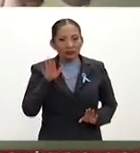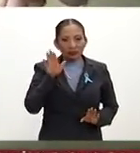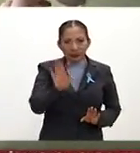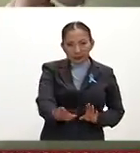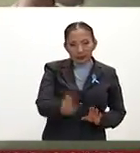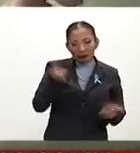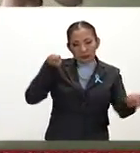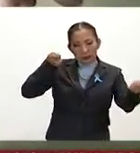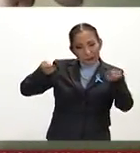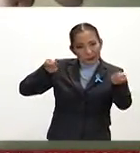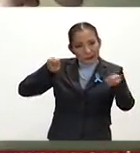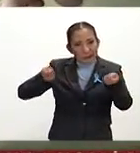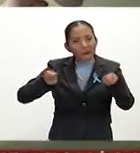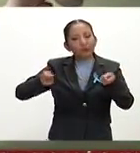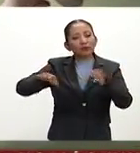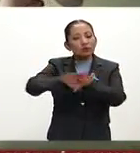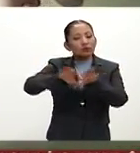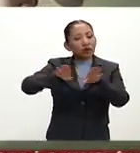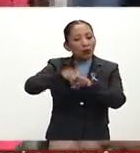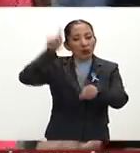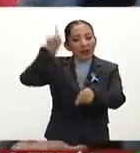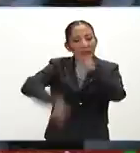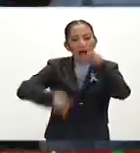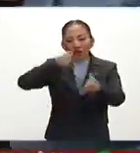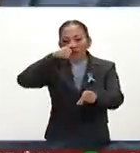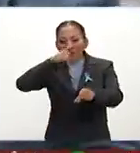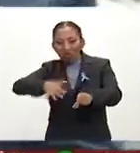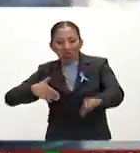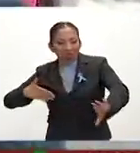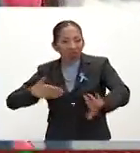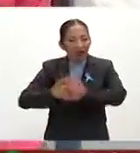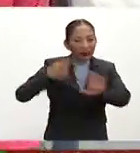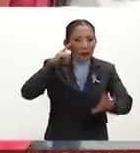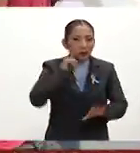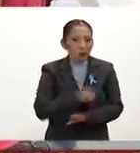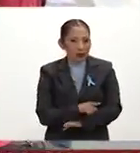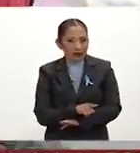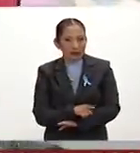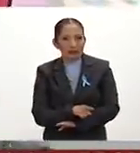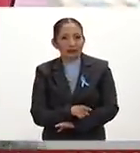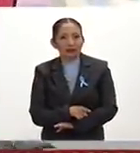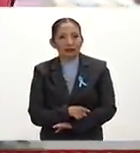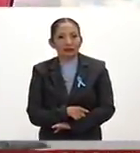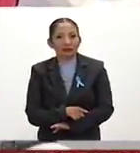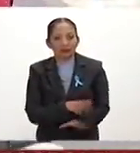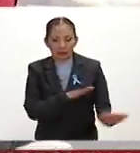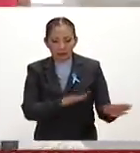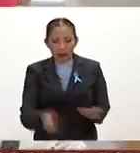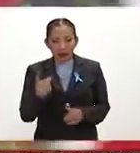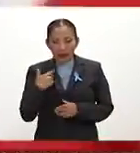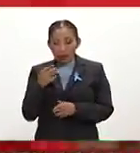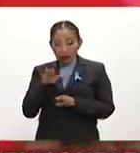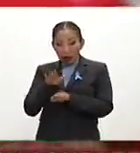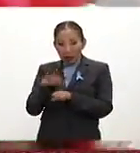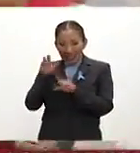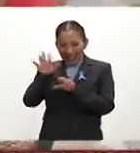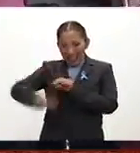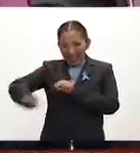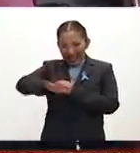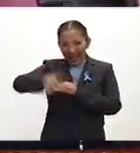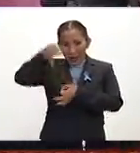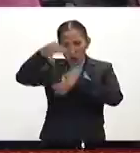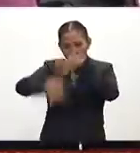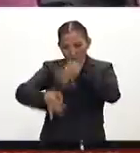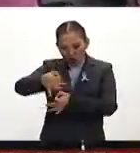la regulación de cómo erradicar la violencia en contra de las mujeres. Y en el aspecto jurisdiccional también